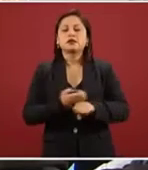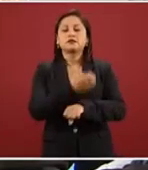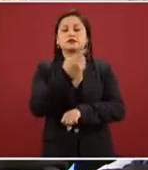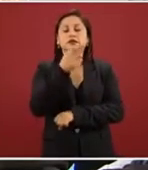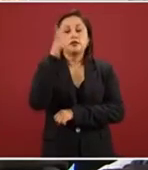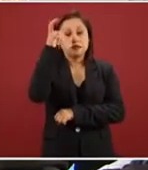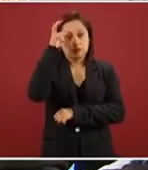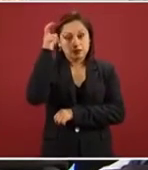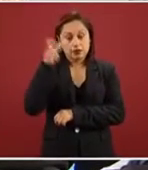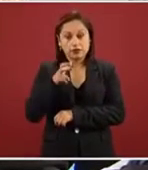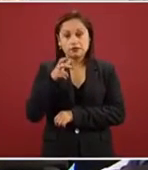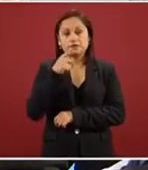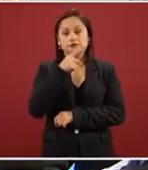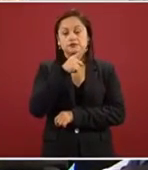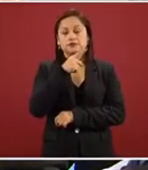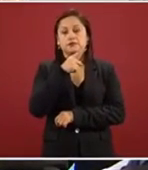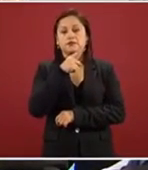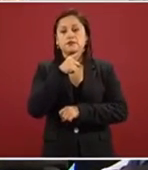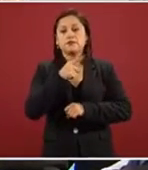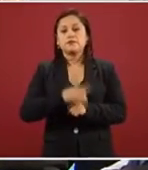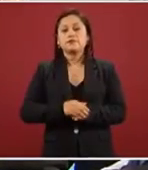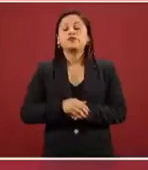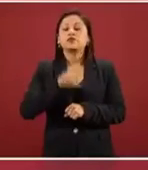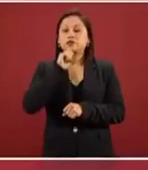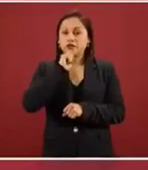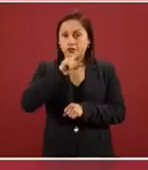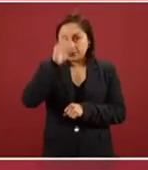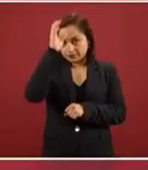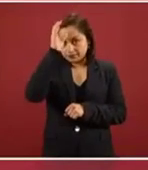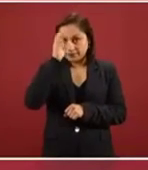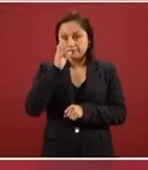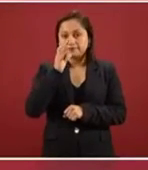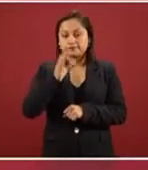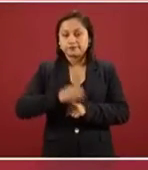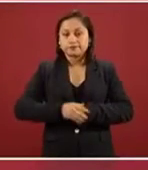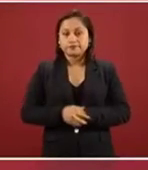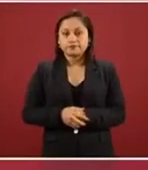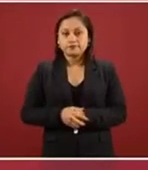también en Coahuila,